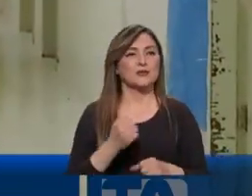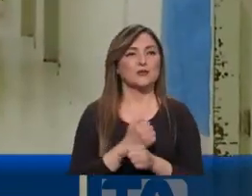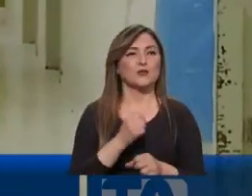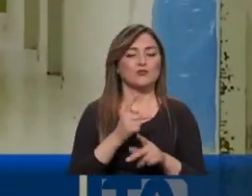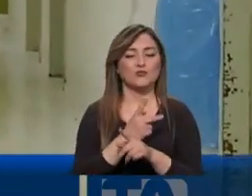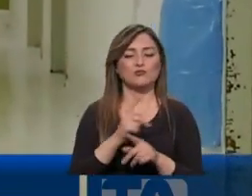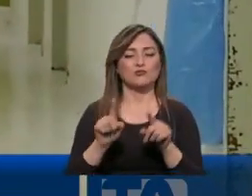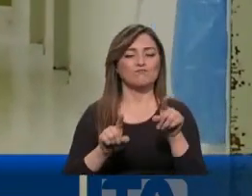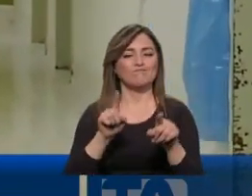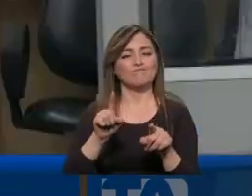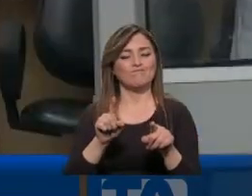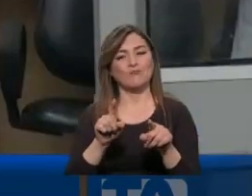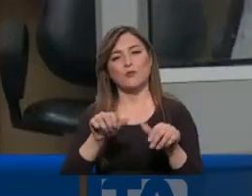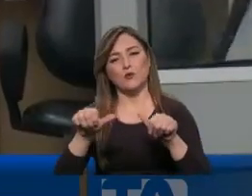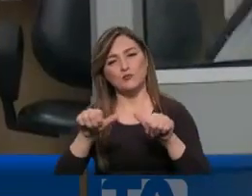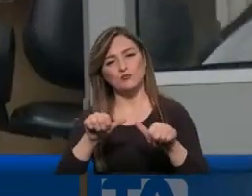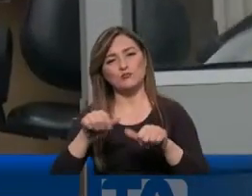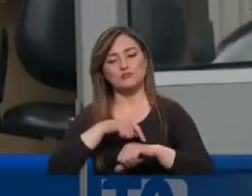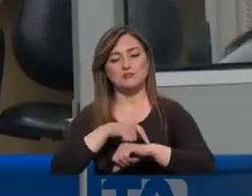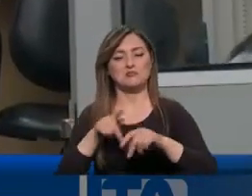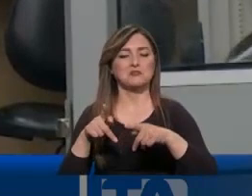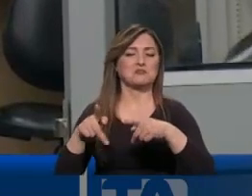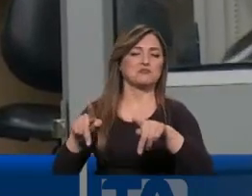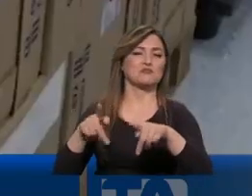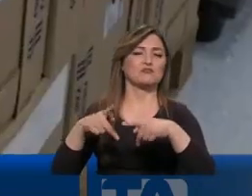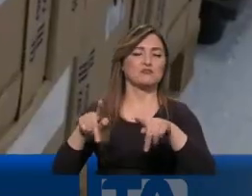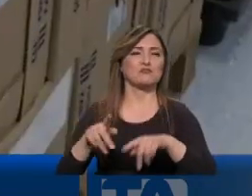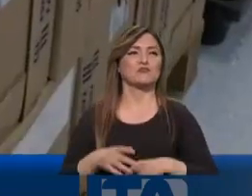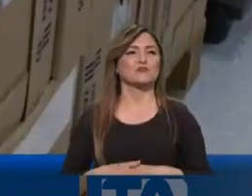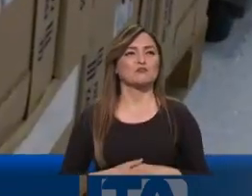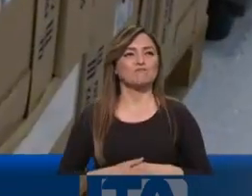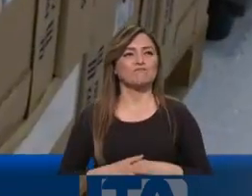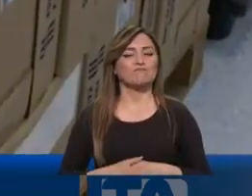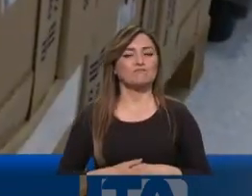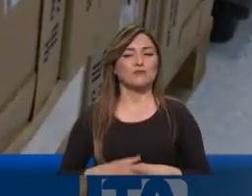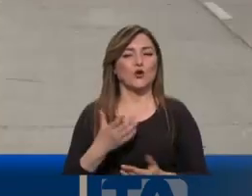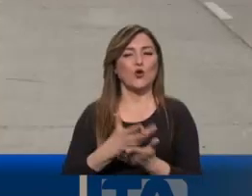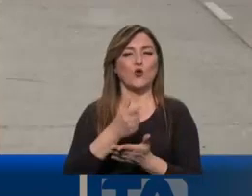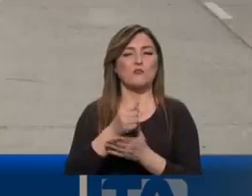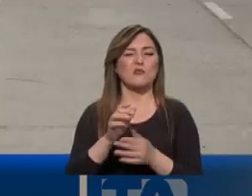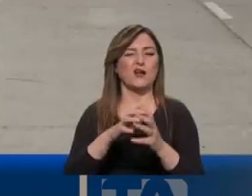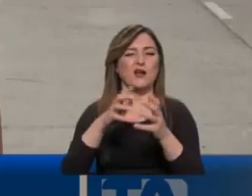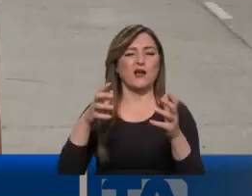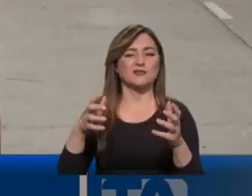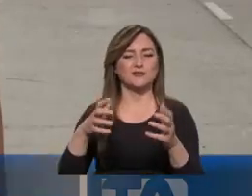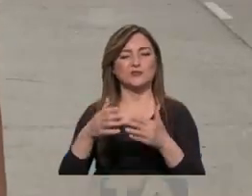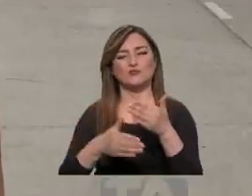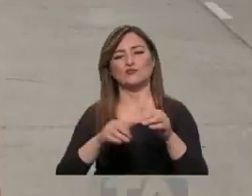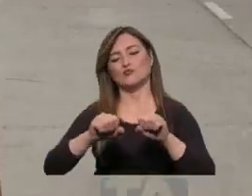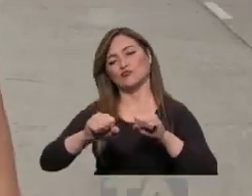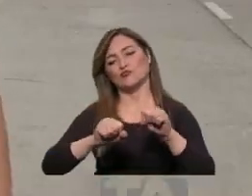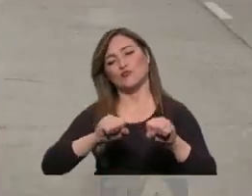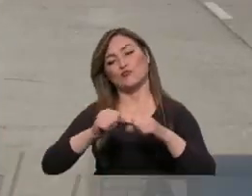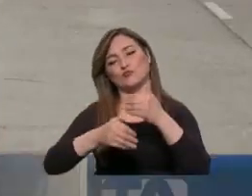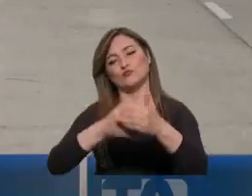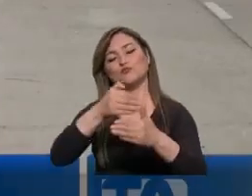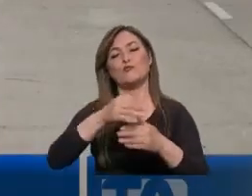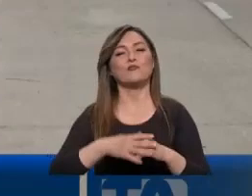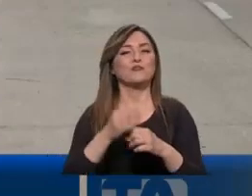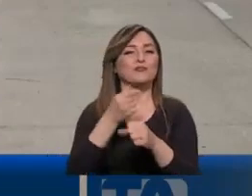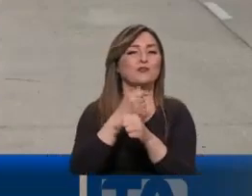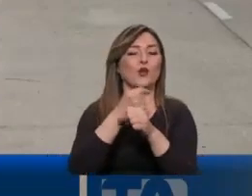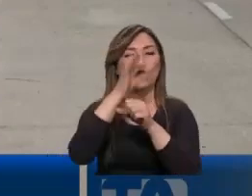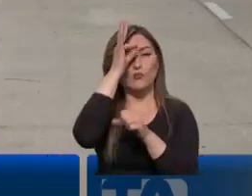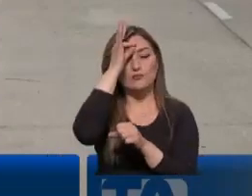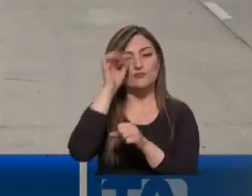medicinas mientras los tiempos administrativos permitan finalizar las grandes compras. Según el gerente del hospital, este podría